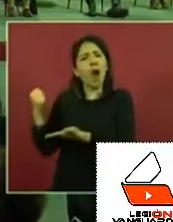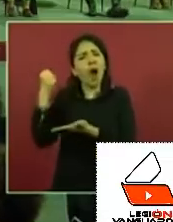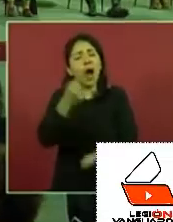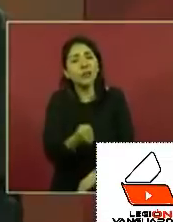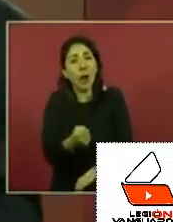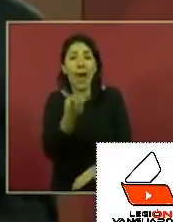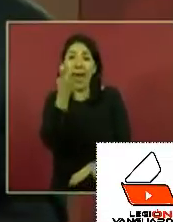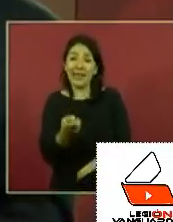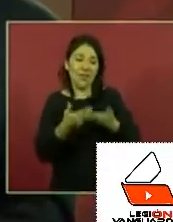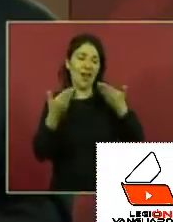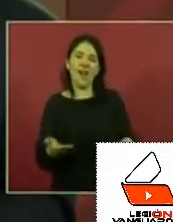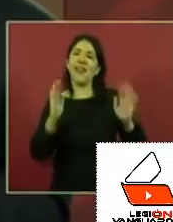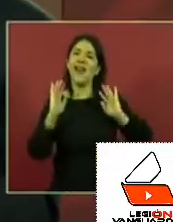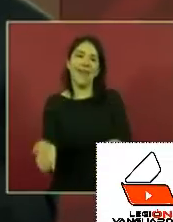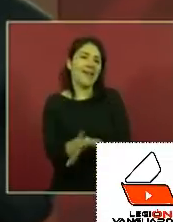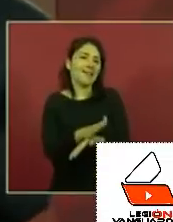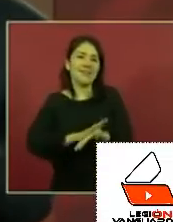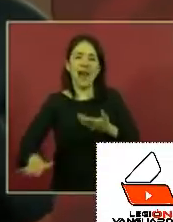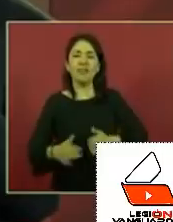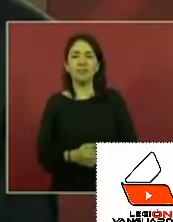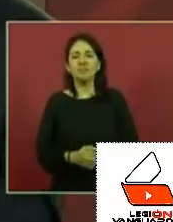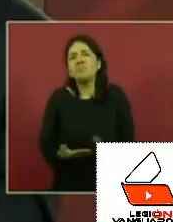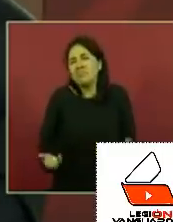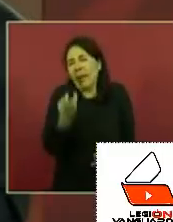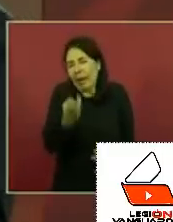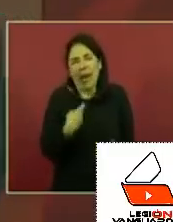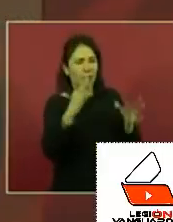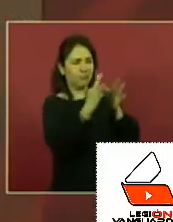se termina Pero a qué quiero llegar